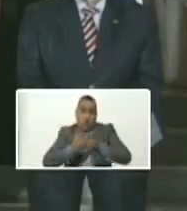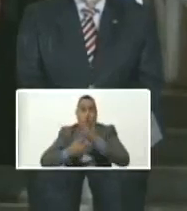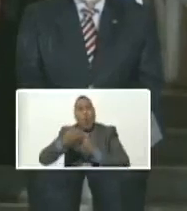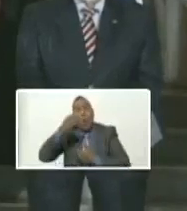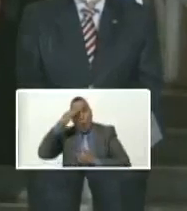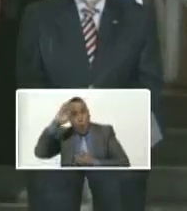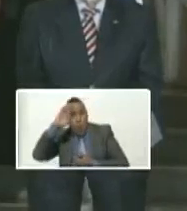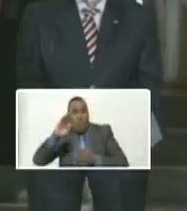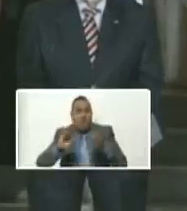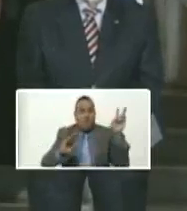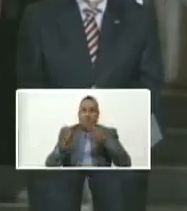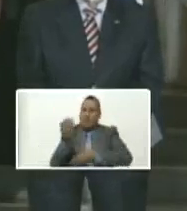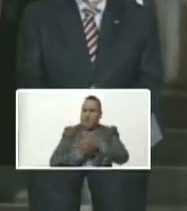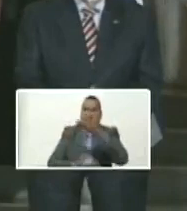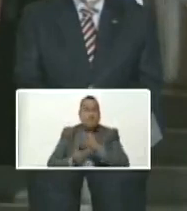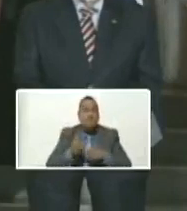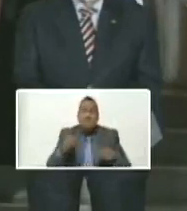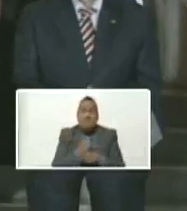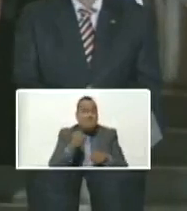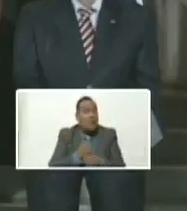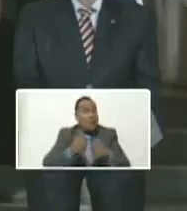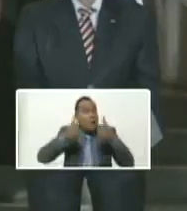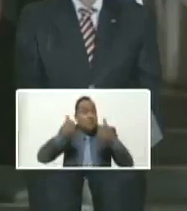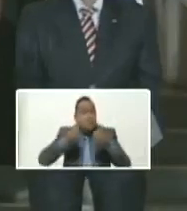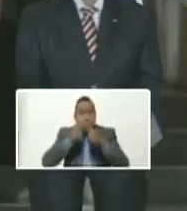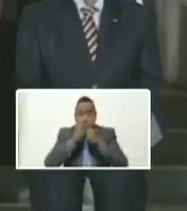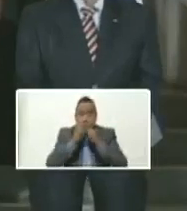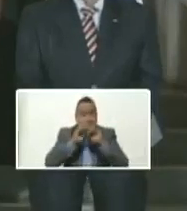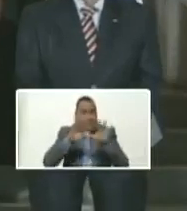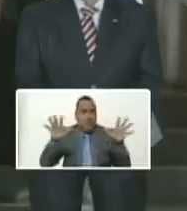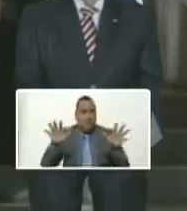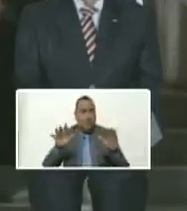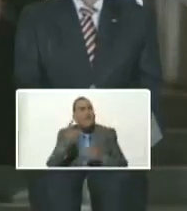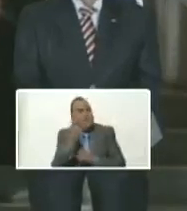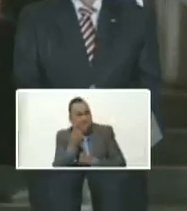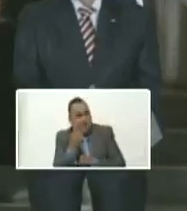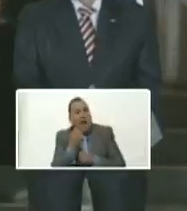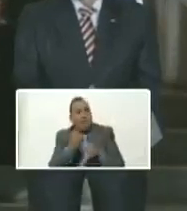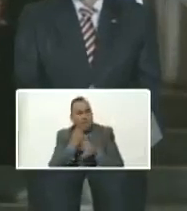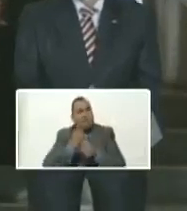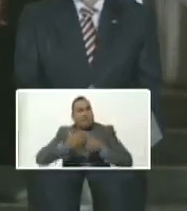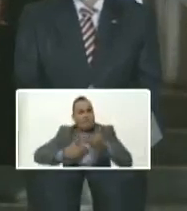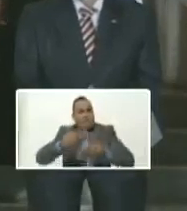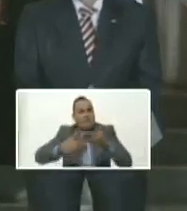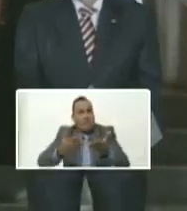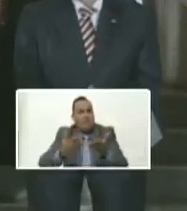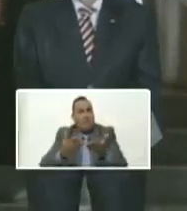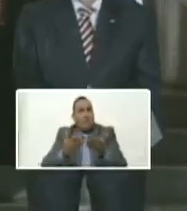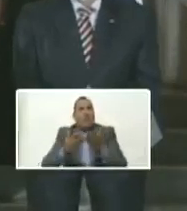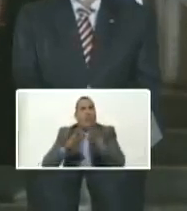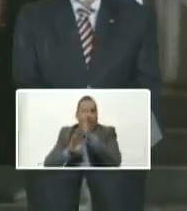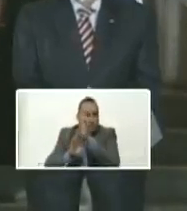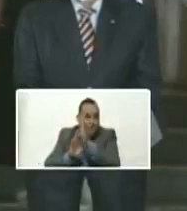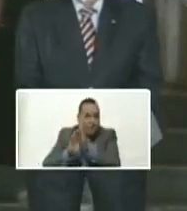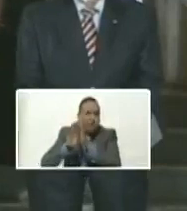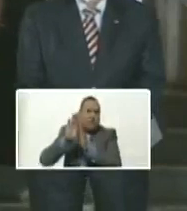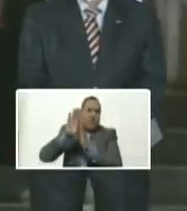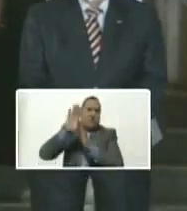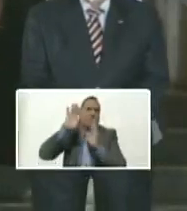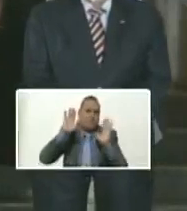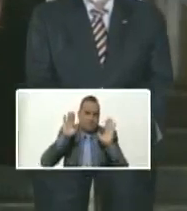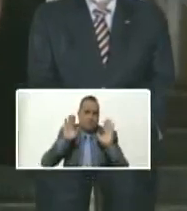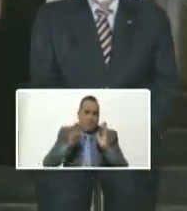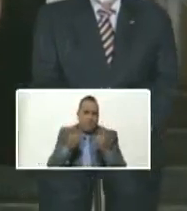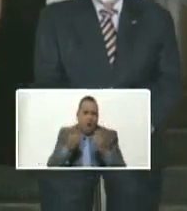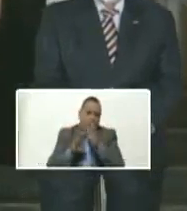Muchas cosas hemos hecho, grandiosas, pero muchas cosas están por hacer. Y hay que seguir avanzando en ese área estratégica.